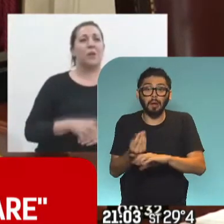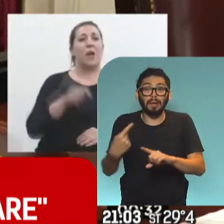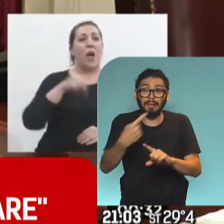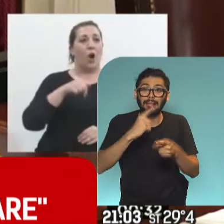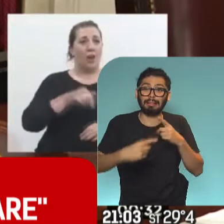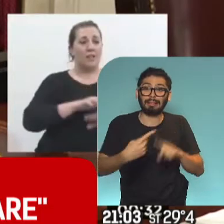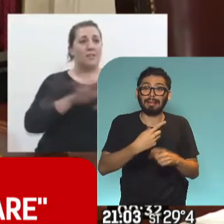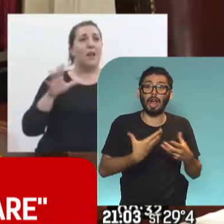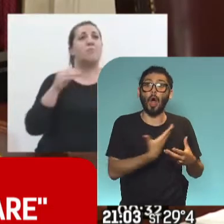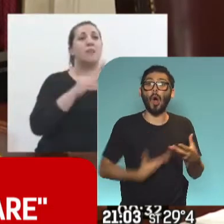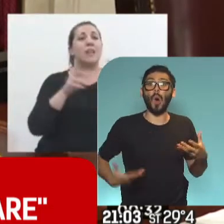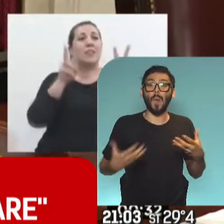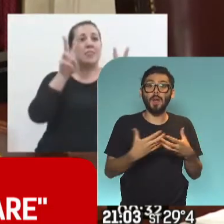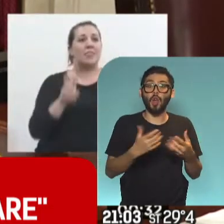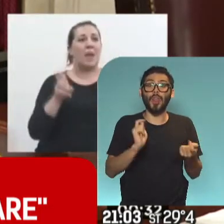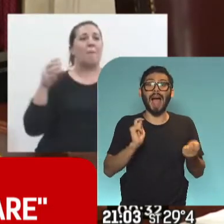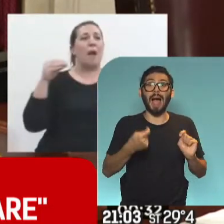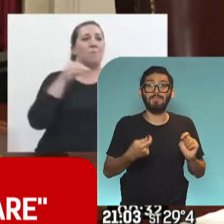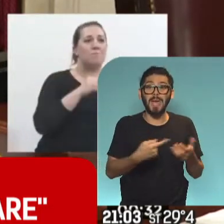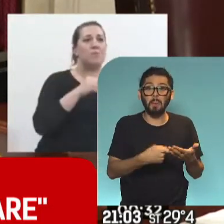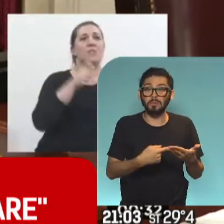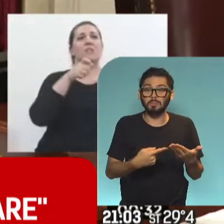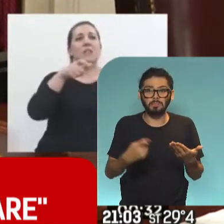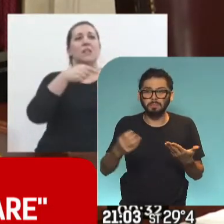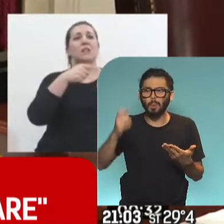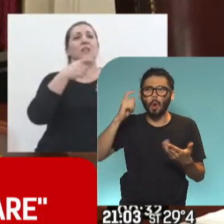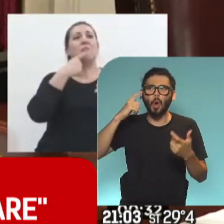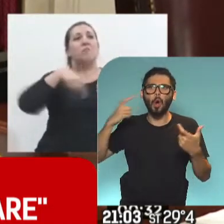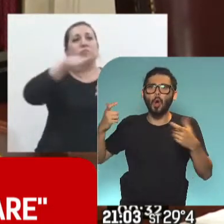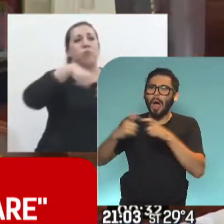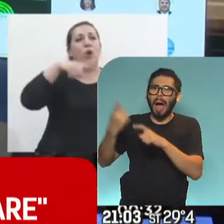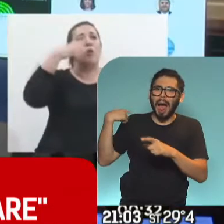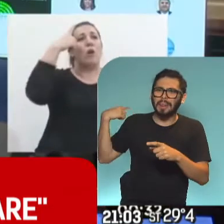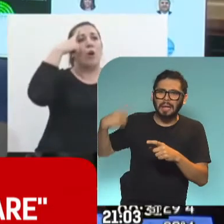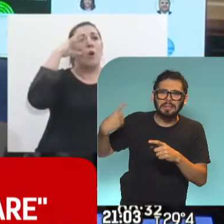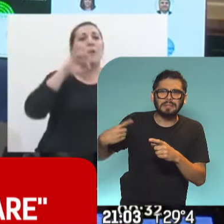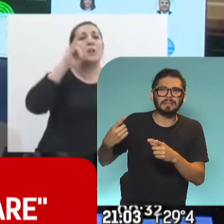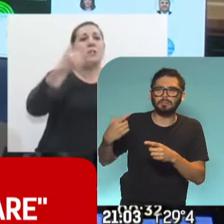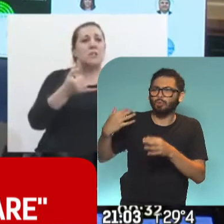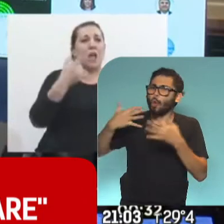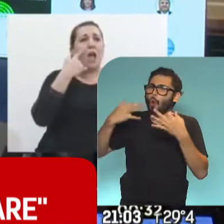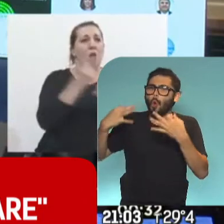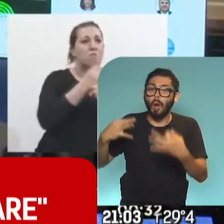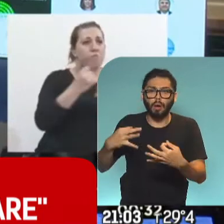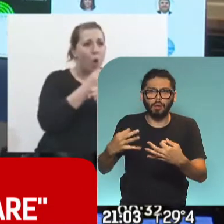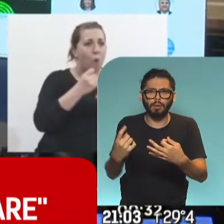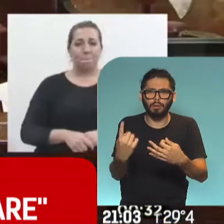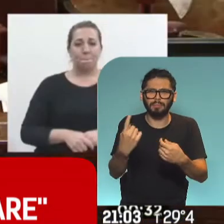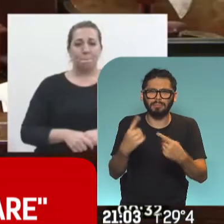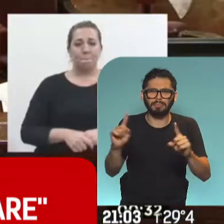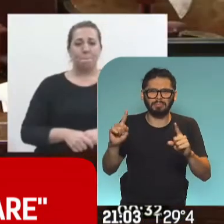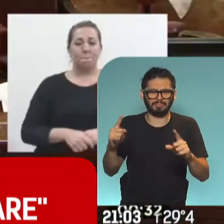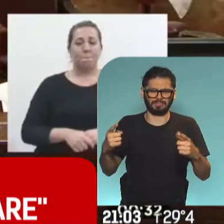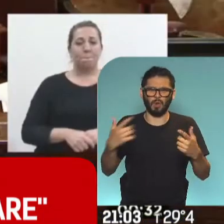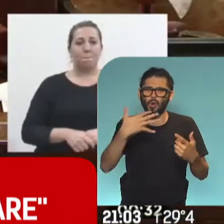de Cambiemos. Viola toda la jurisprudencia de la Corte y lo dispuesto por la Constitución. Y sigue, bueno, ni hablar de la opinión